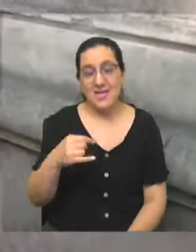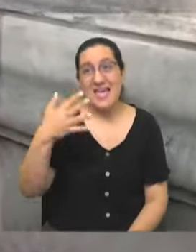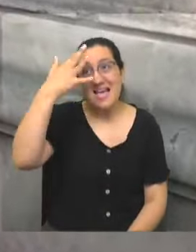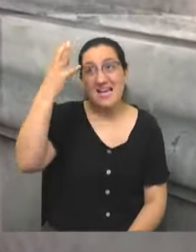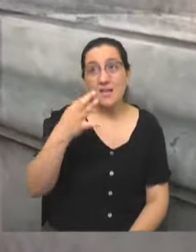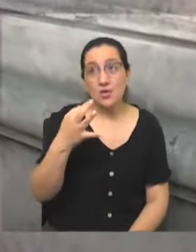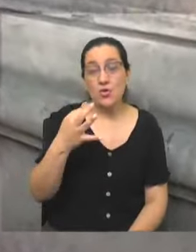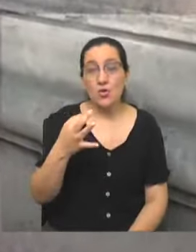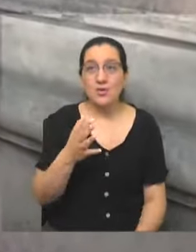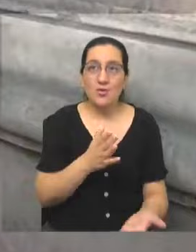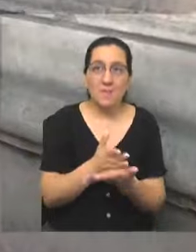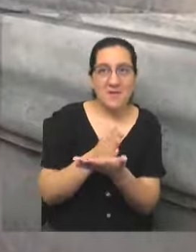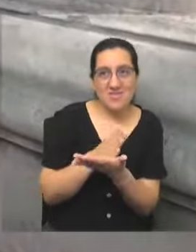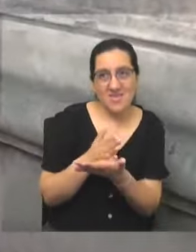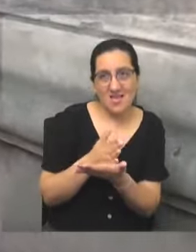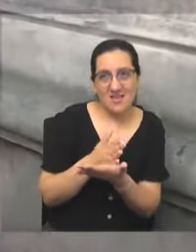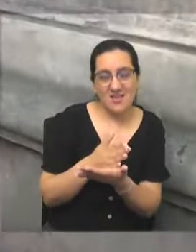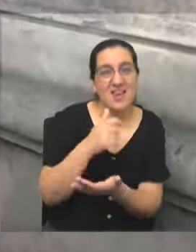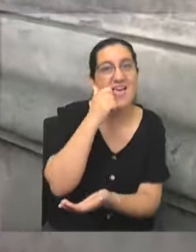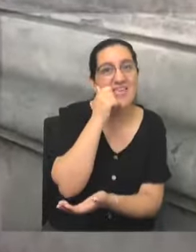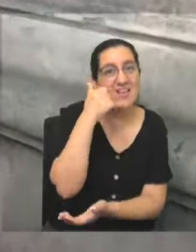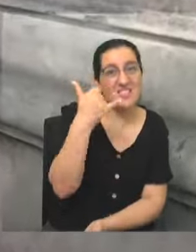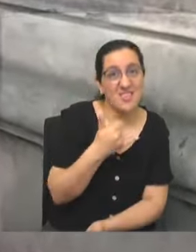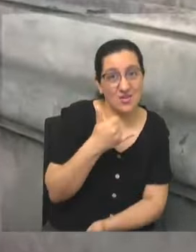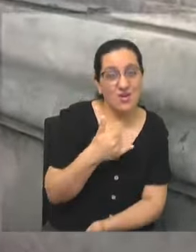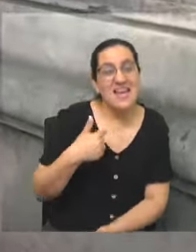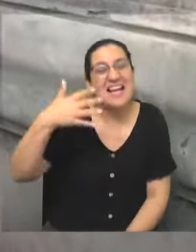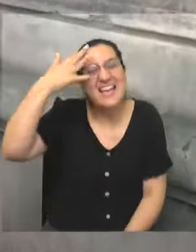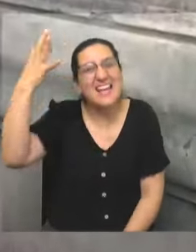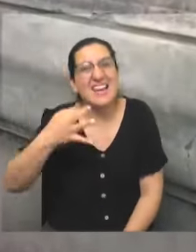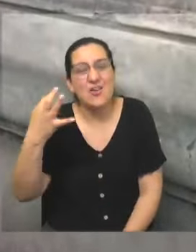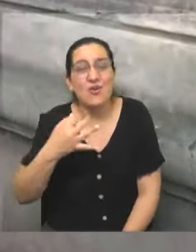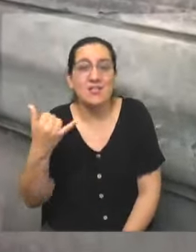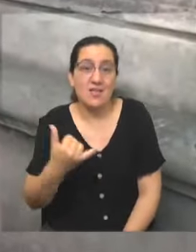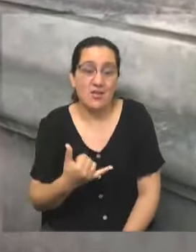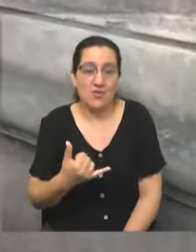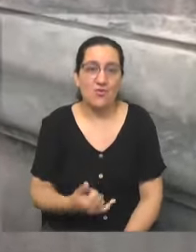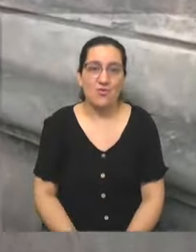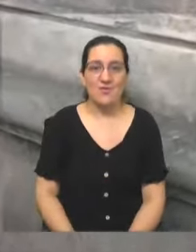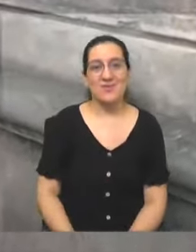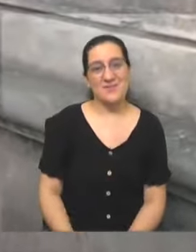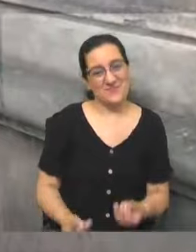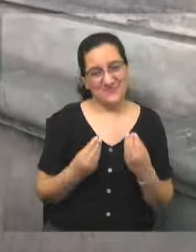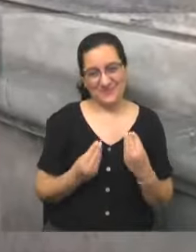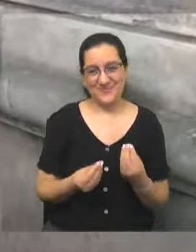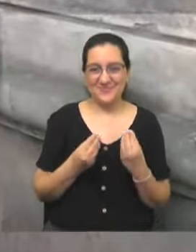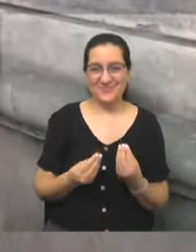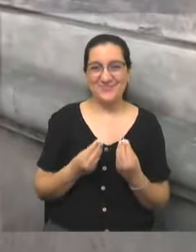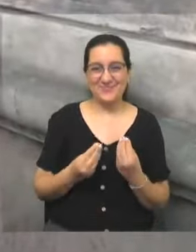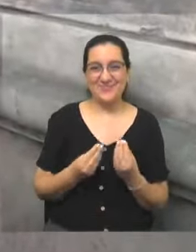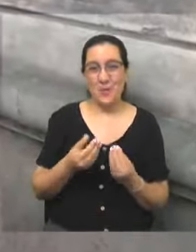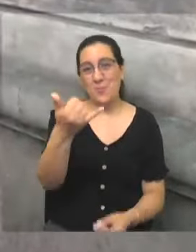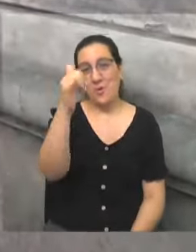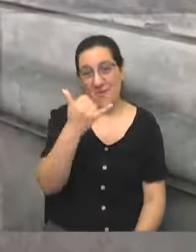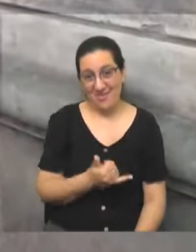mediar entre la edad que tengo y la que creo que tengo. ¡Ay, coqueto! Entonces podría decir... ¡Coqueto! ¿Qué vas a decir? La del medio, un promedio.